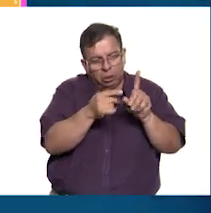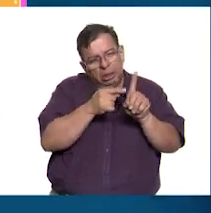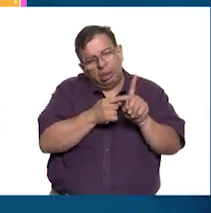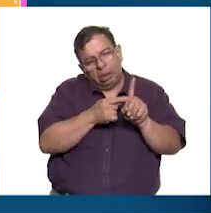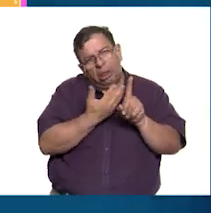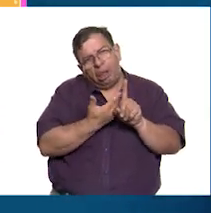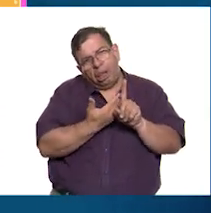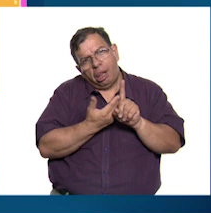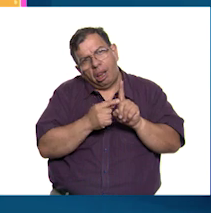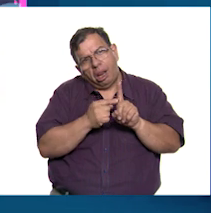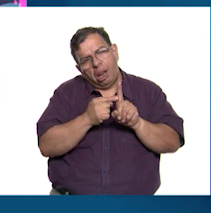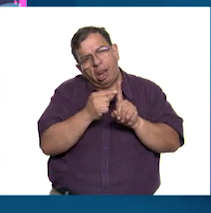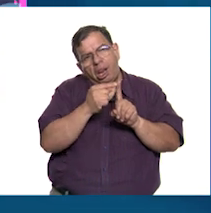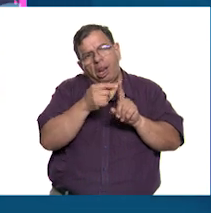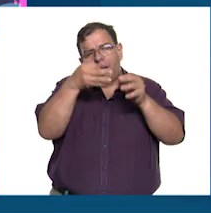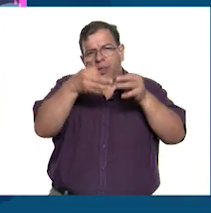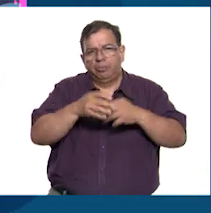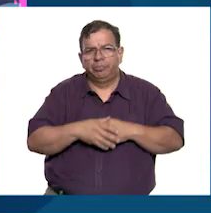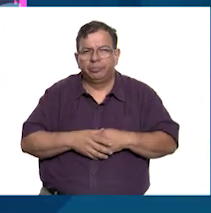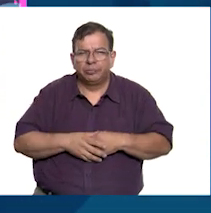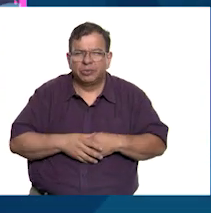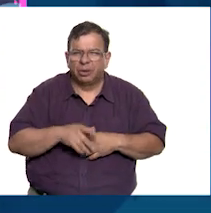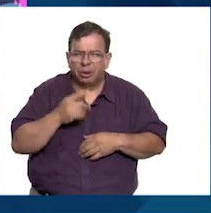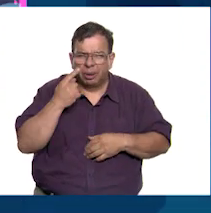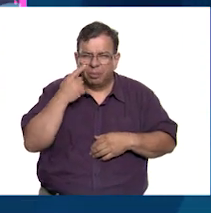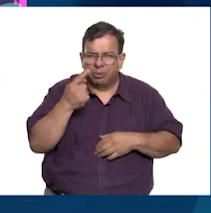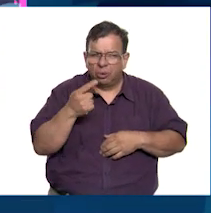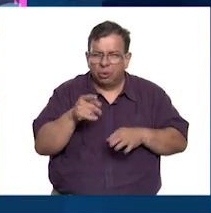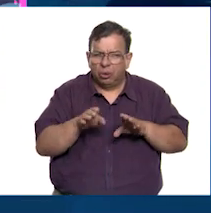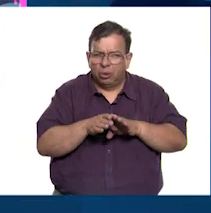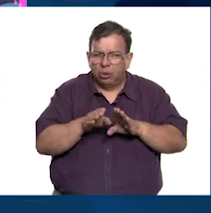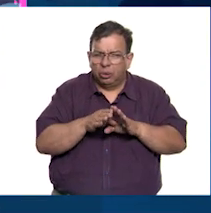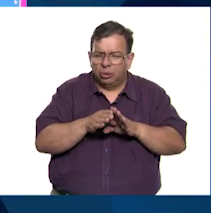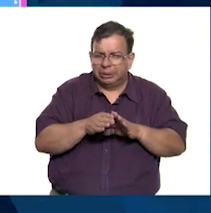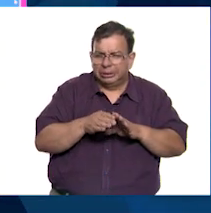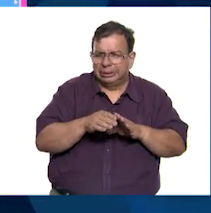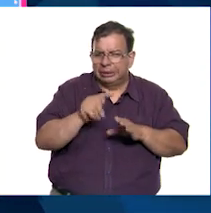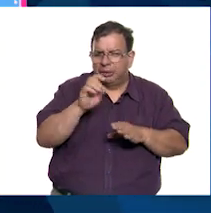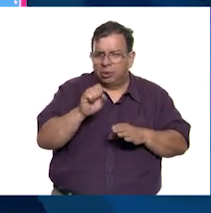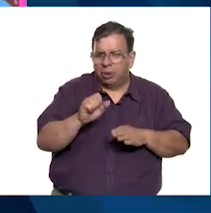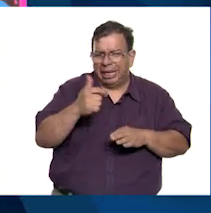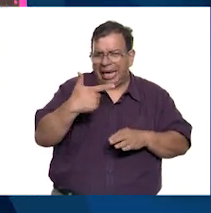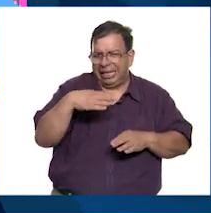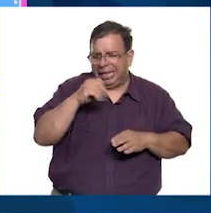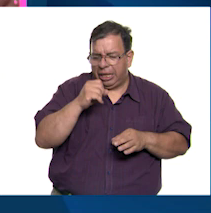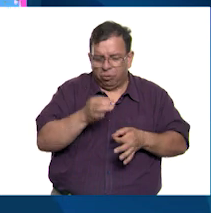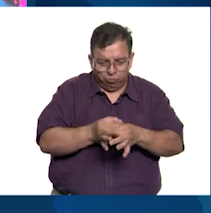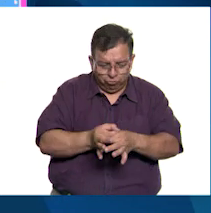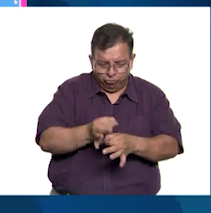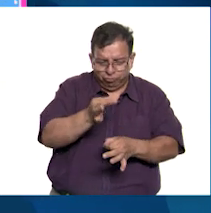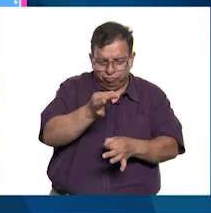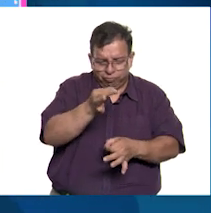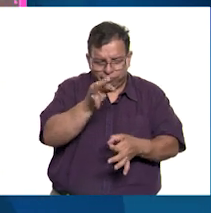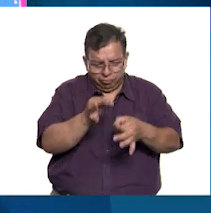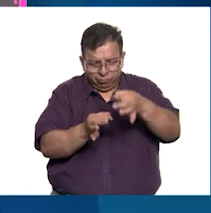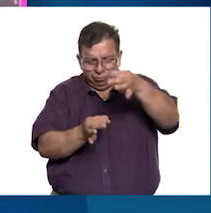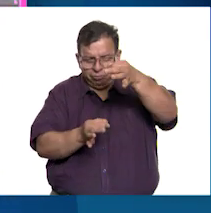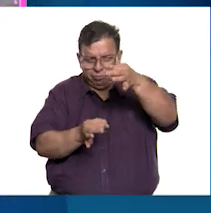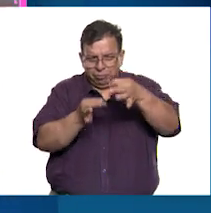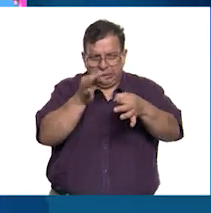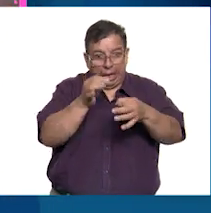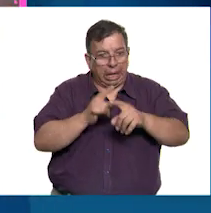la temperatura correcta. ¿Alguna vez habías visto un termómetro de Galileo? Los termómetros de Galileo son